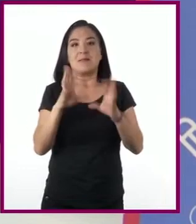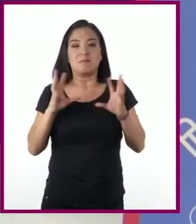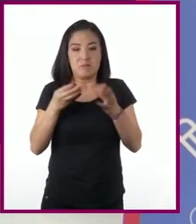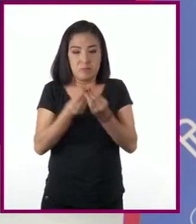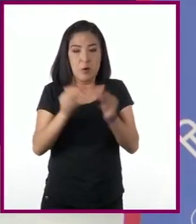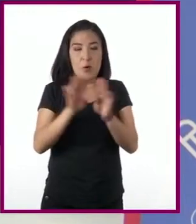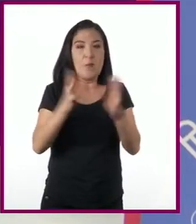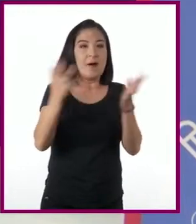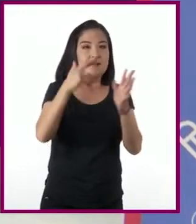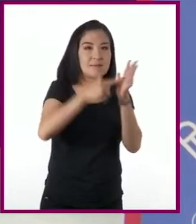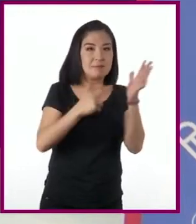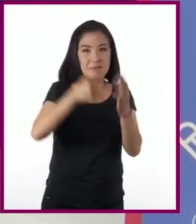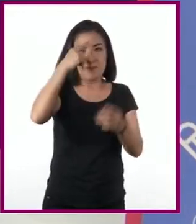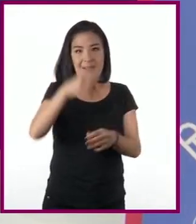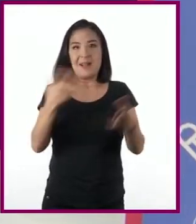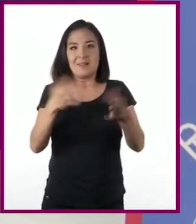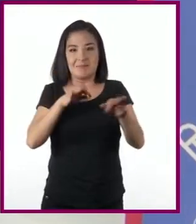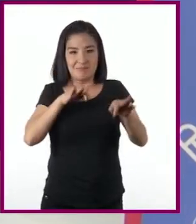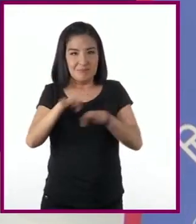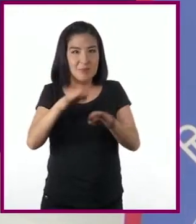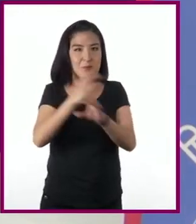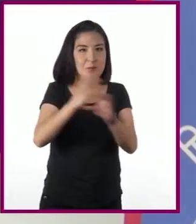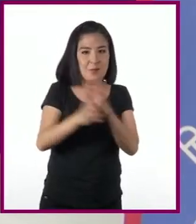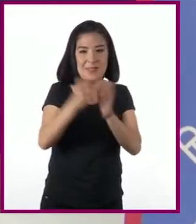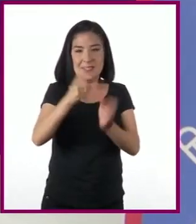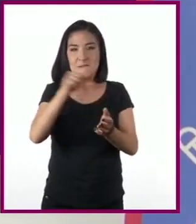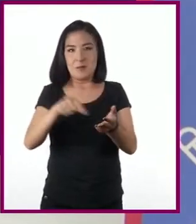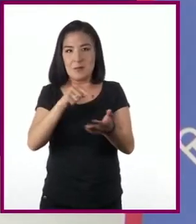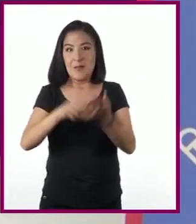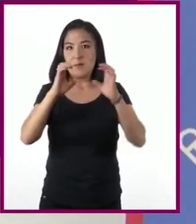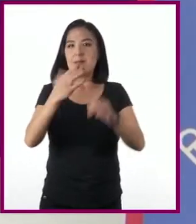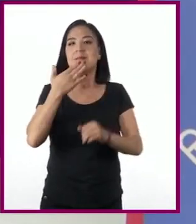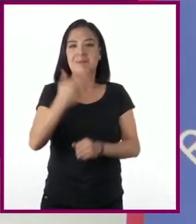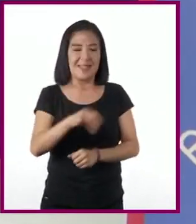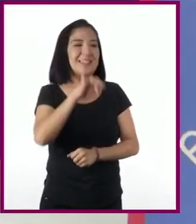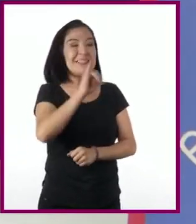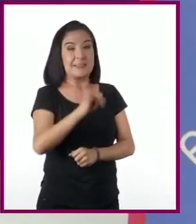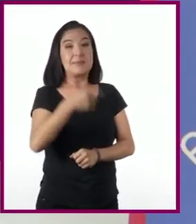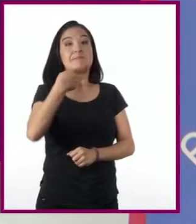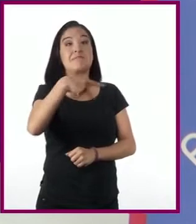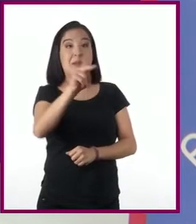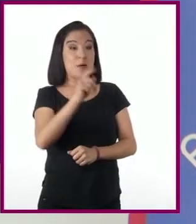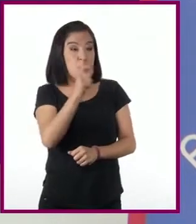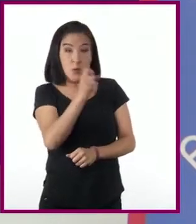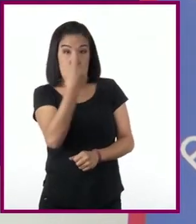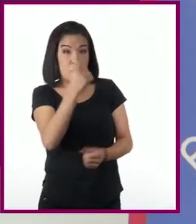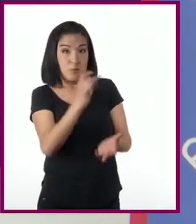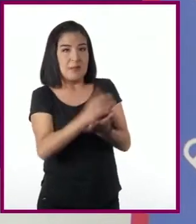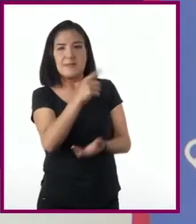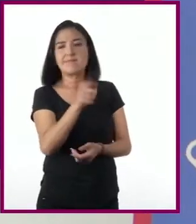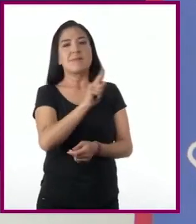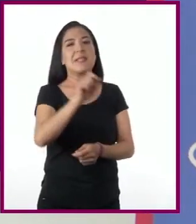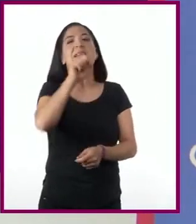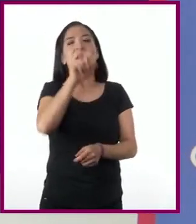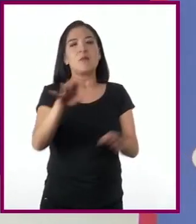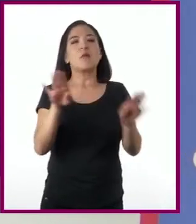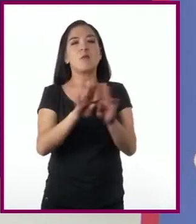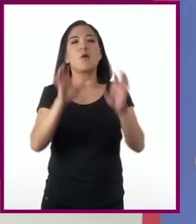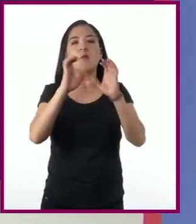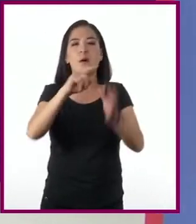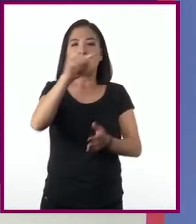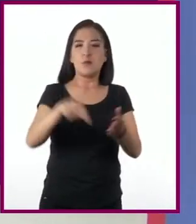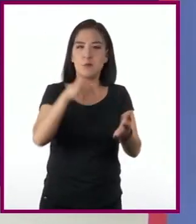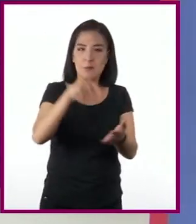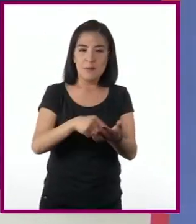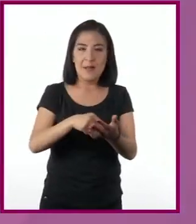cosas en un espacio para que se cuide bien ese espacio. Sí, pero no solo eso, no se trata solamente de cuidar el espacio